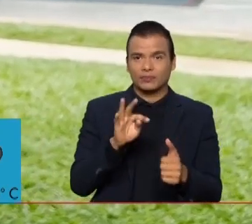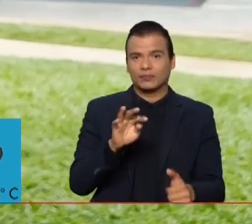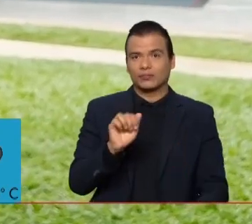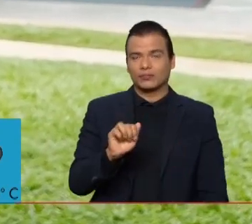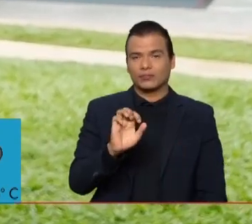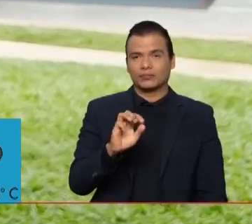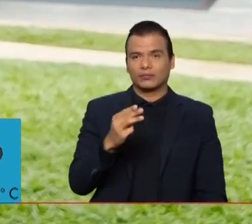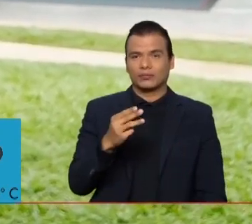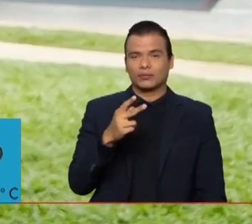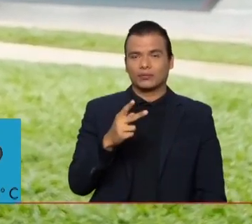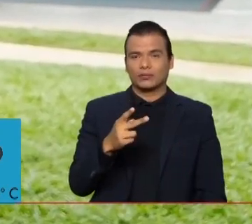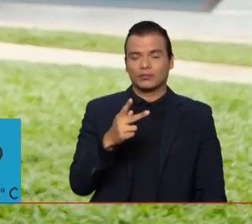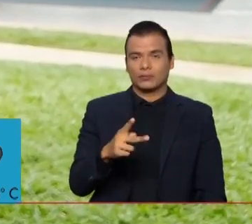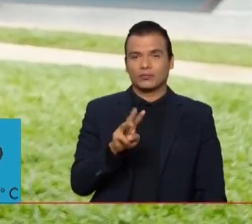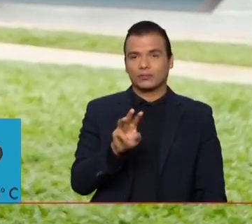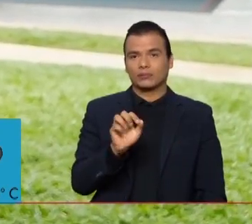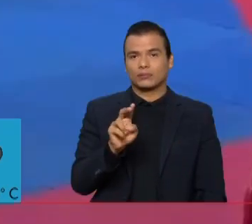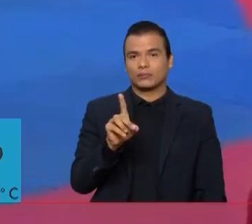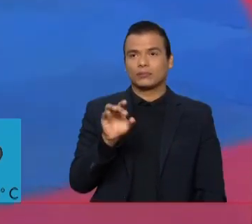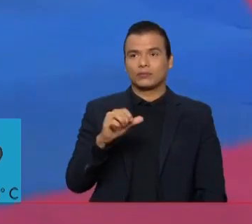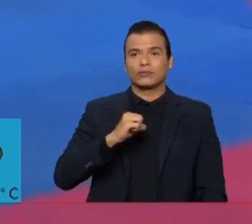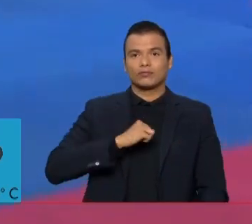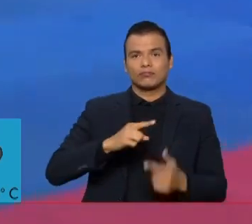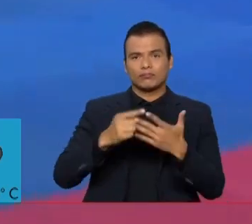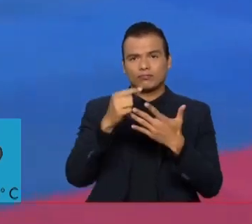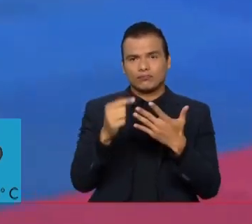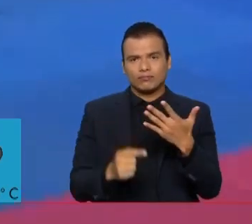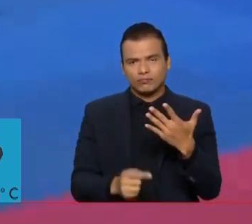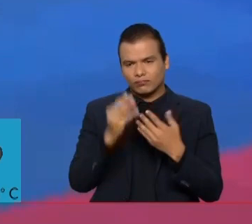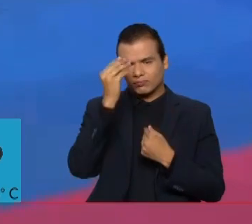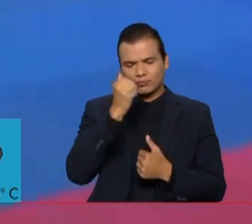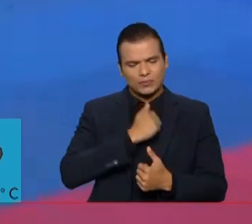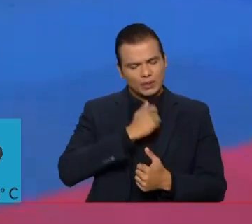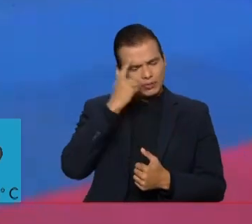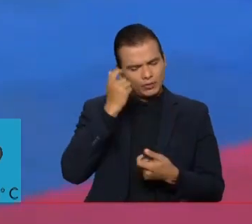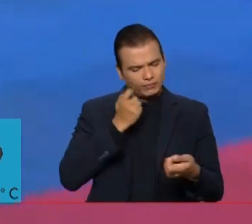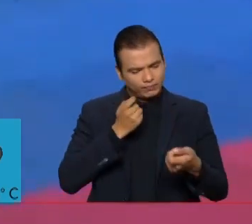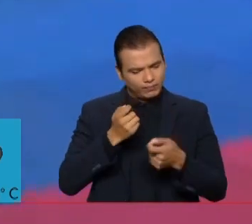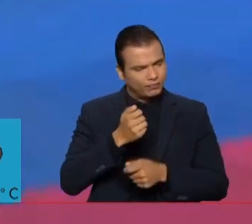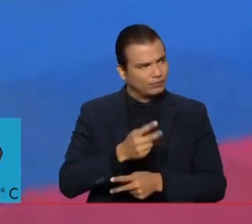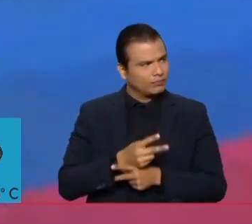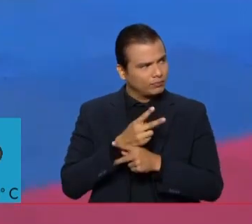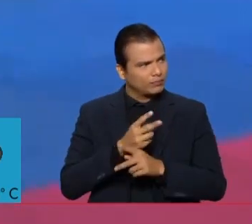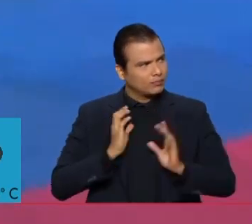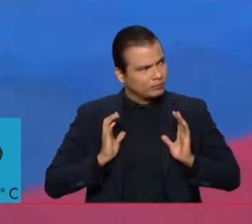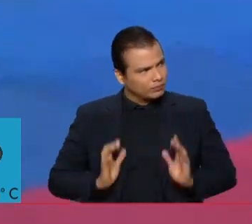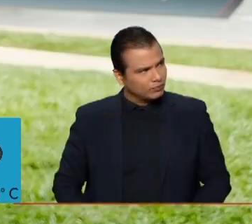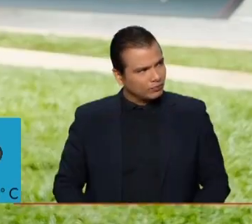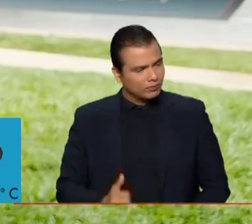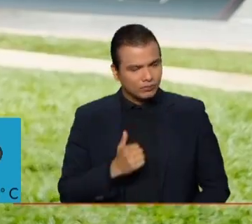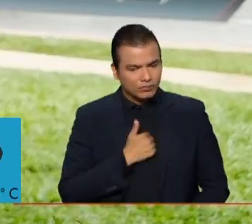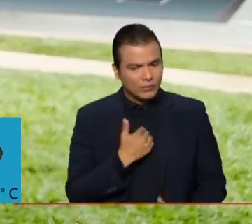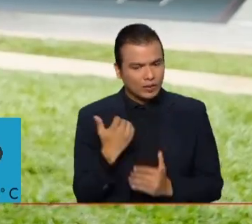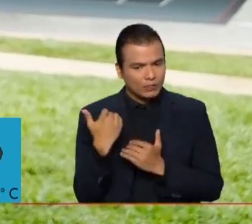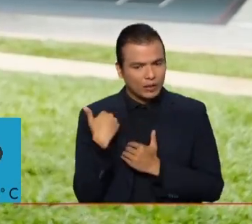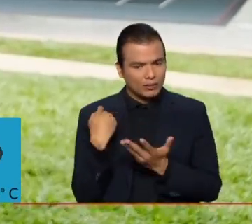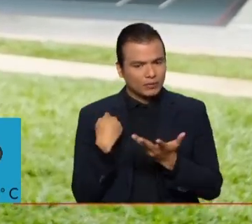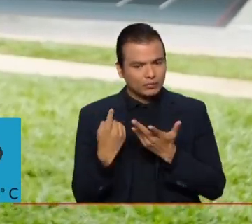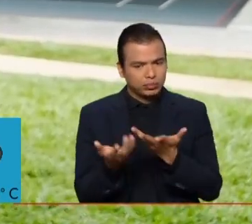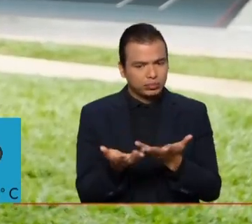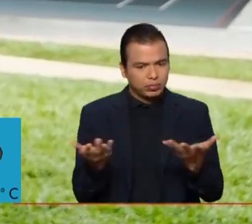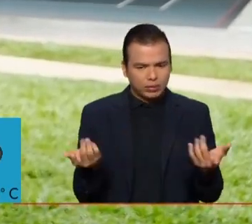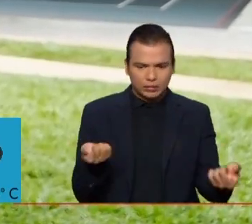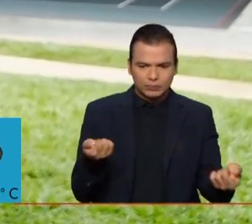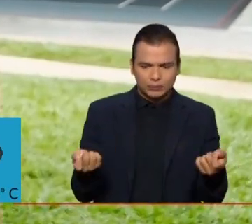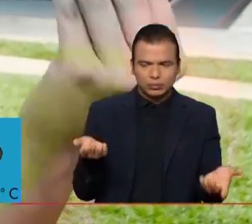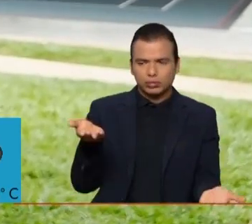perseverancia, autocontrol, y estos me ayudan porque entonces puedo aprender a cómo autorregularme con las tareas, con los trabajos, y también me